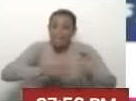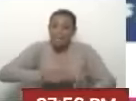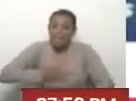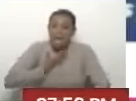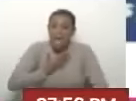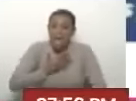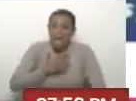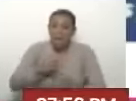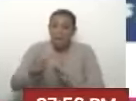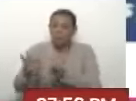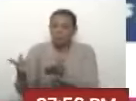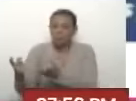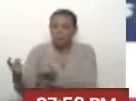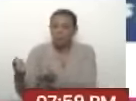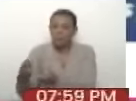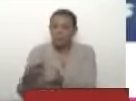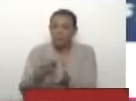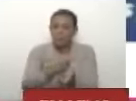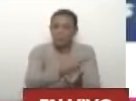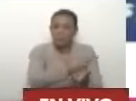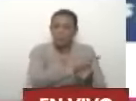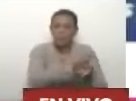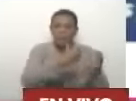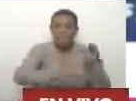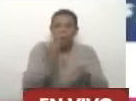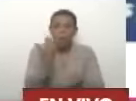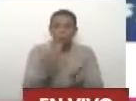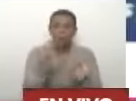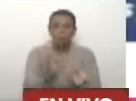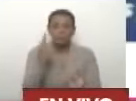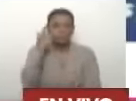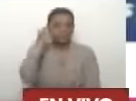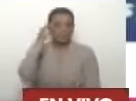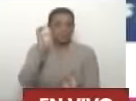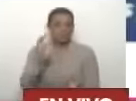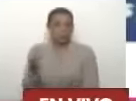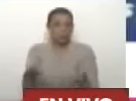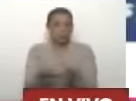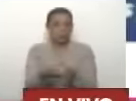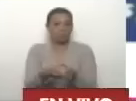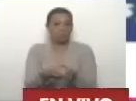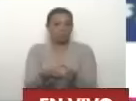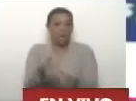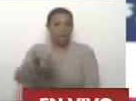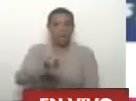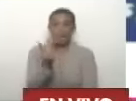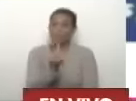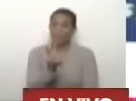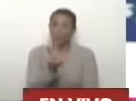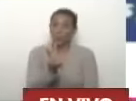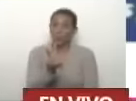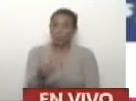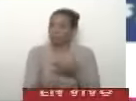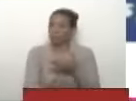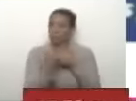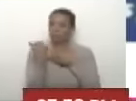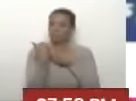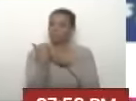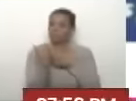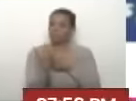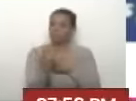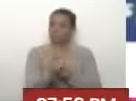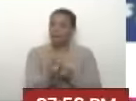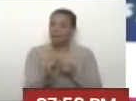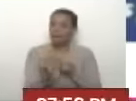pretenden imponer modelos extremistas. En Venezuela no han pasado